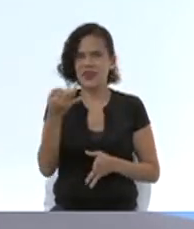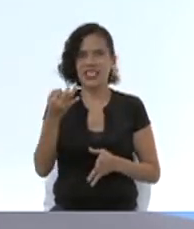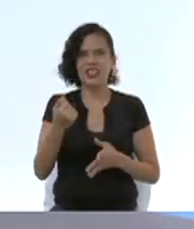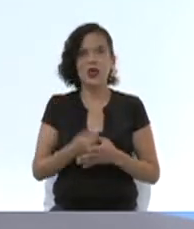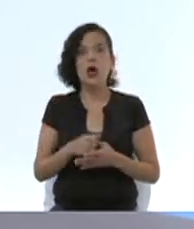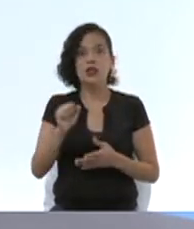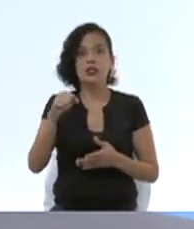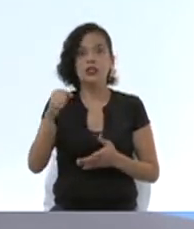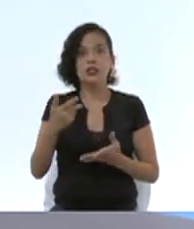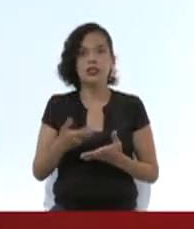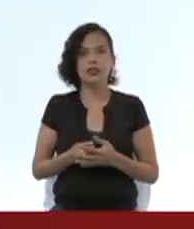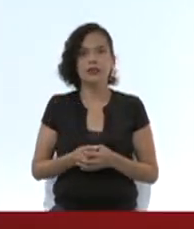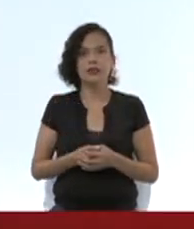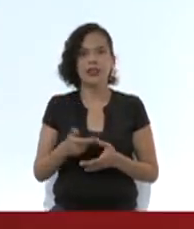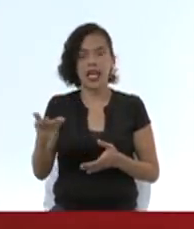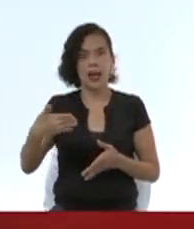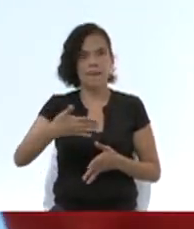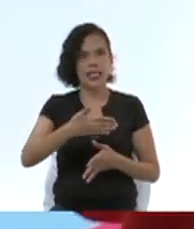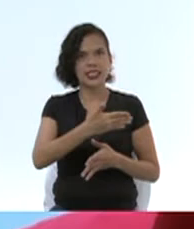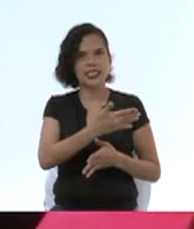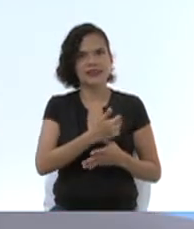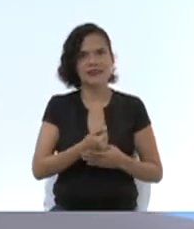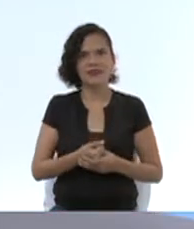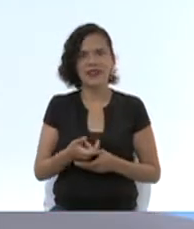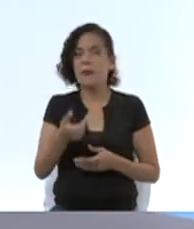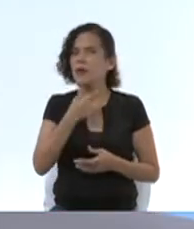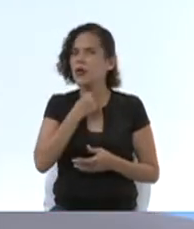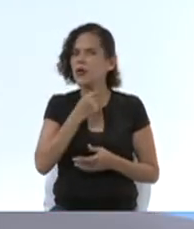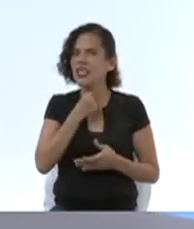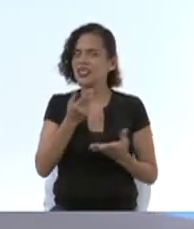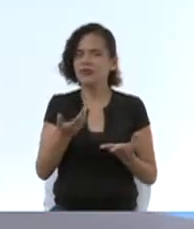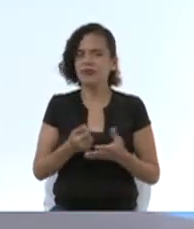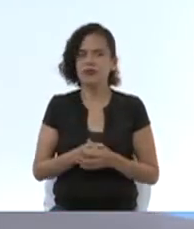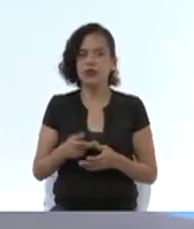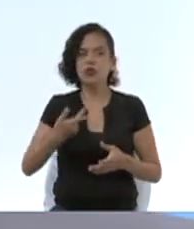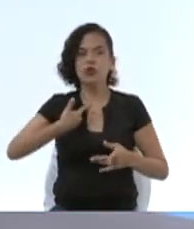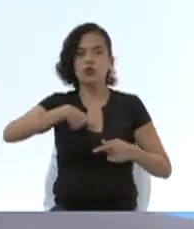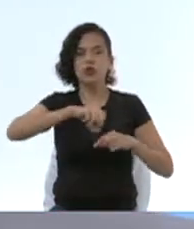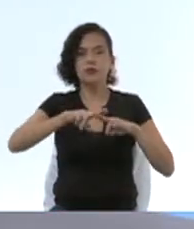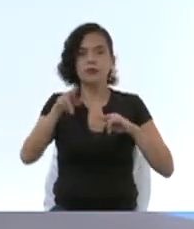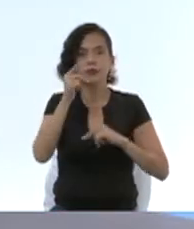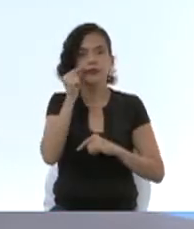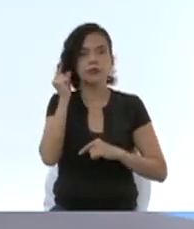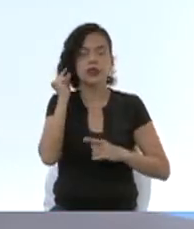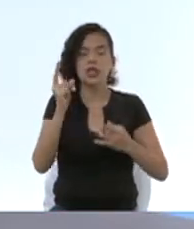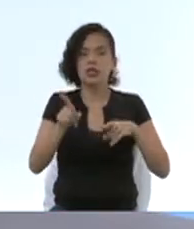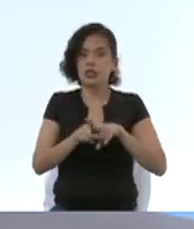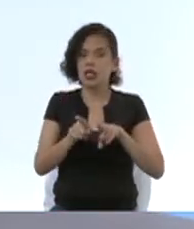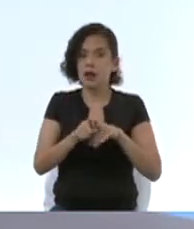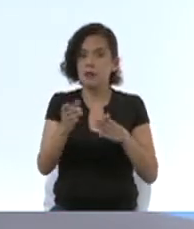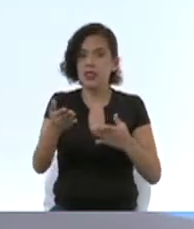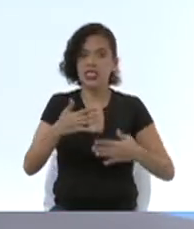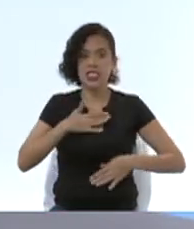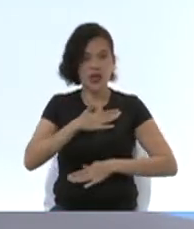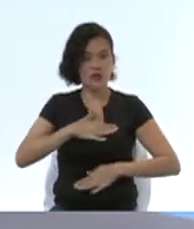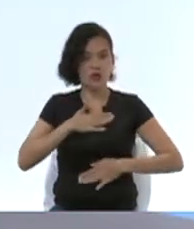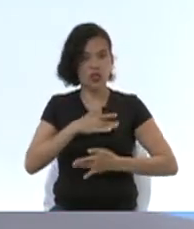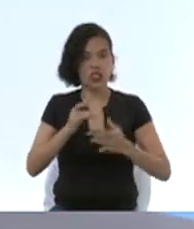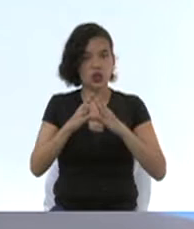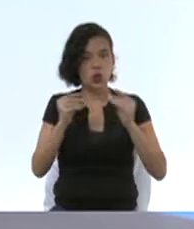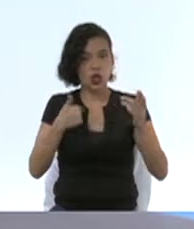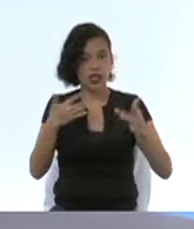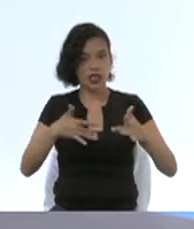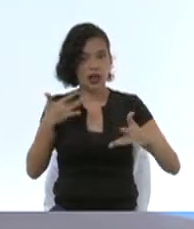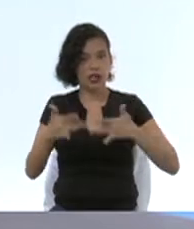Es precisamente el pez. Me encanta. Bueno, nuestras niñas y nuestros niños también gozan de todas